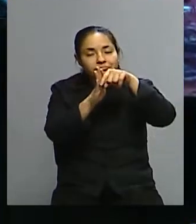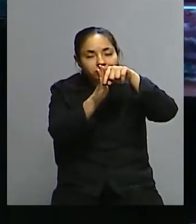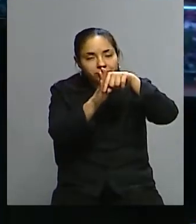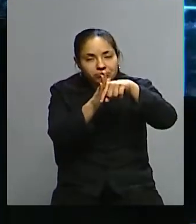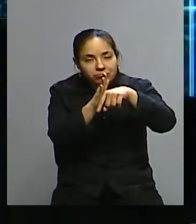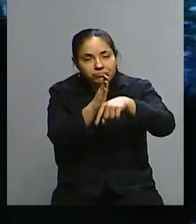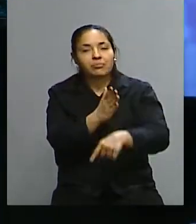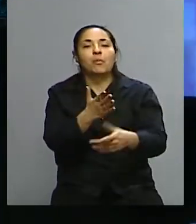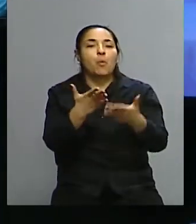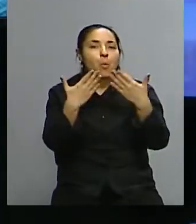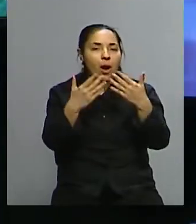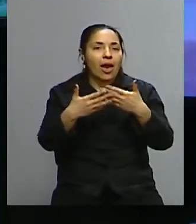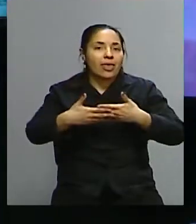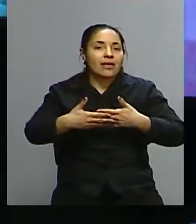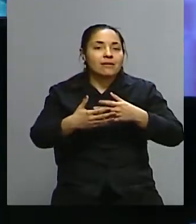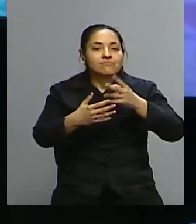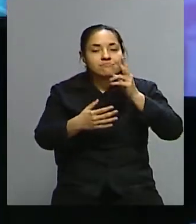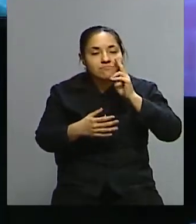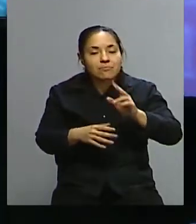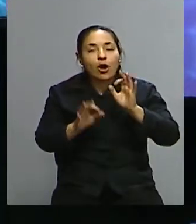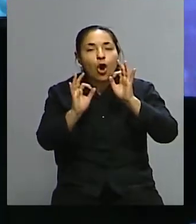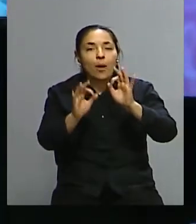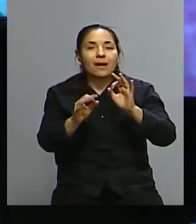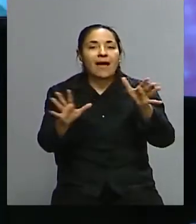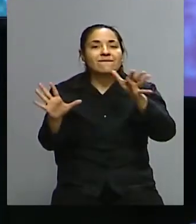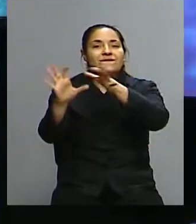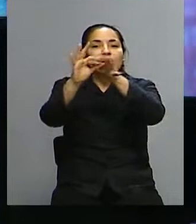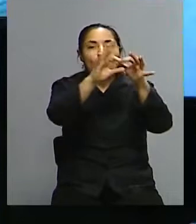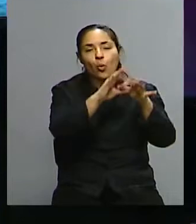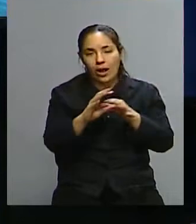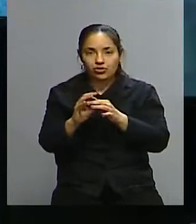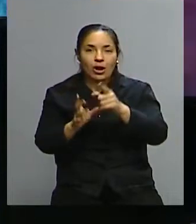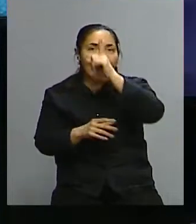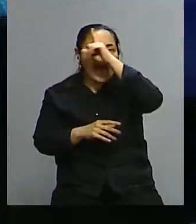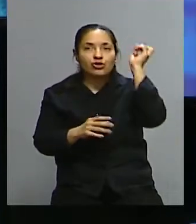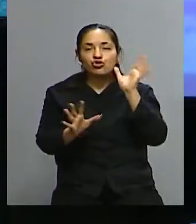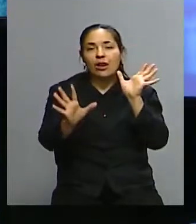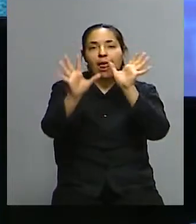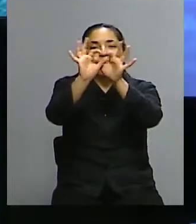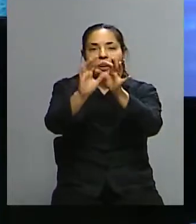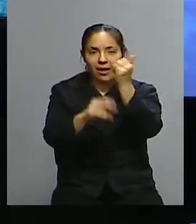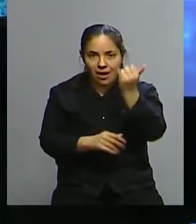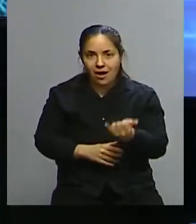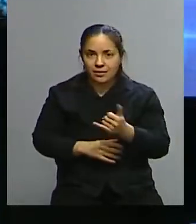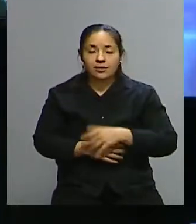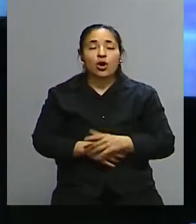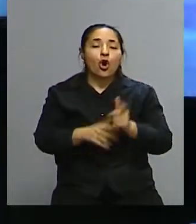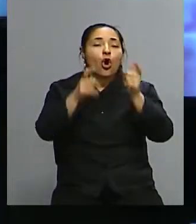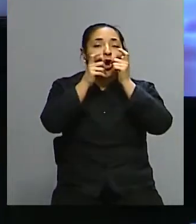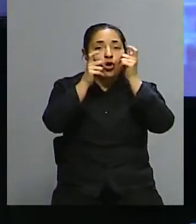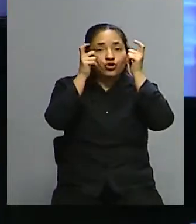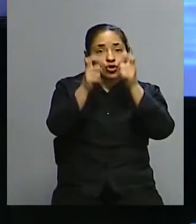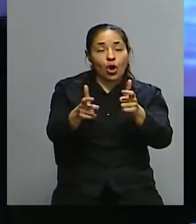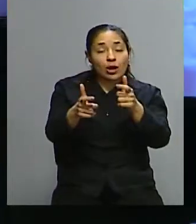poco más amplio, en el sentido de que hay vinculación con los órganos nacionales y se realizan controles y auditorías,